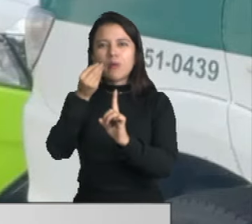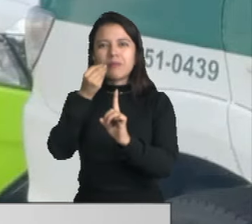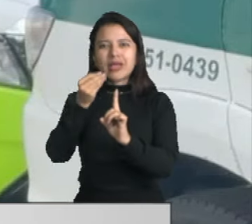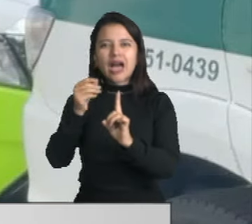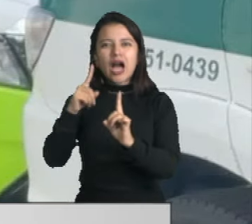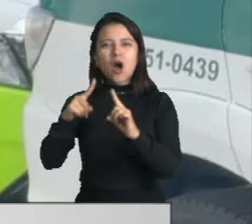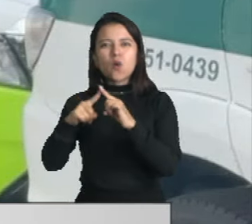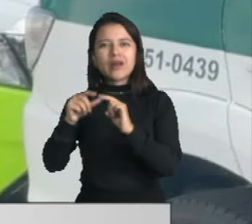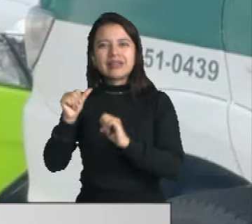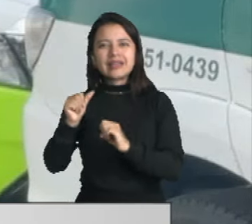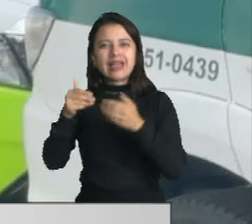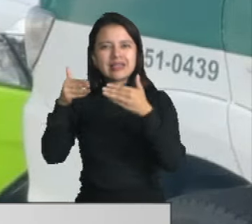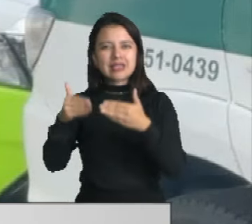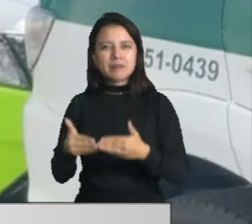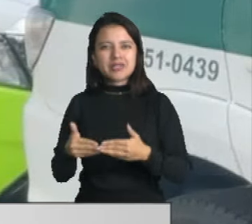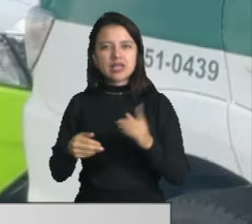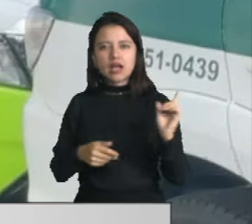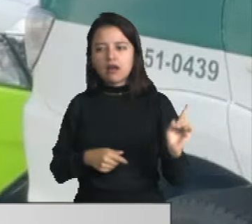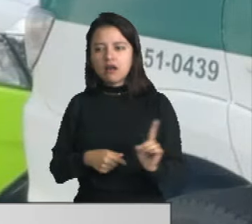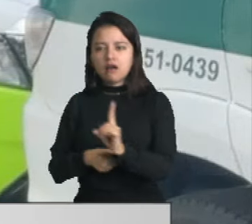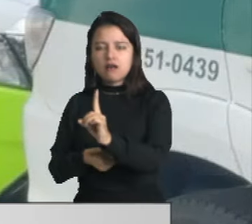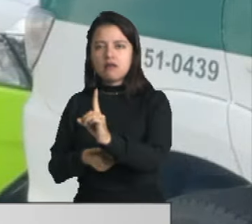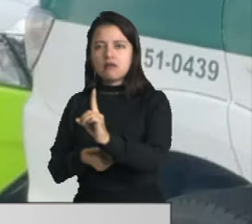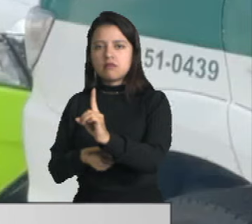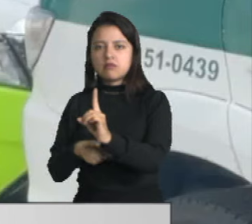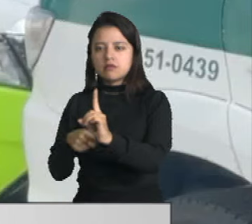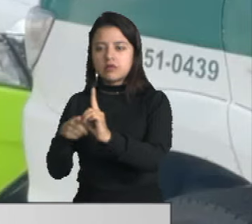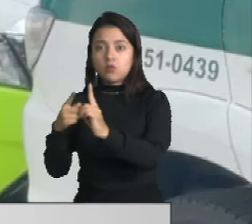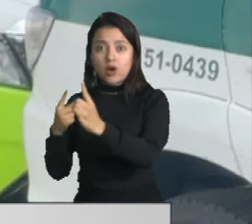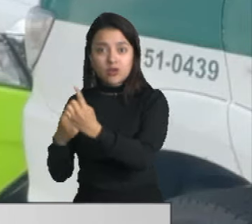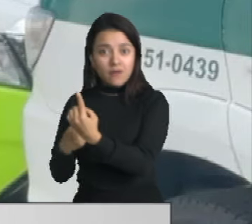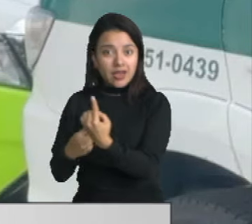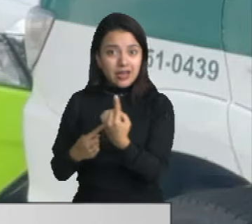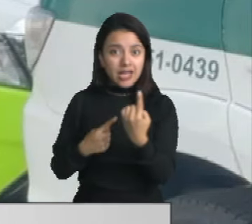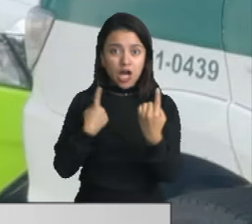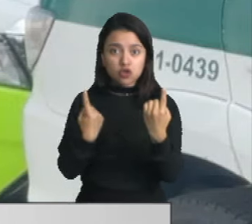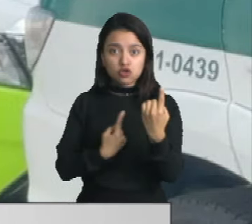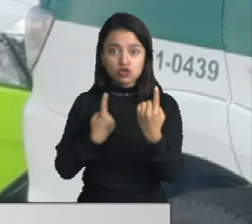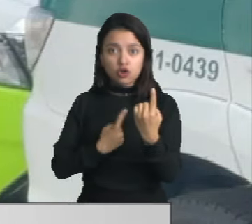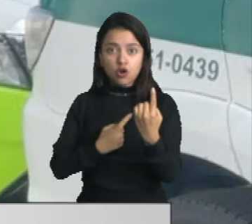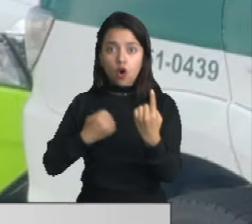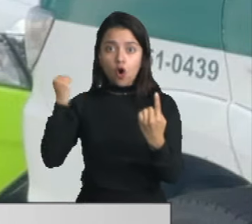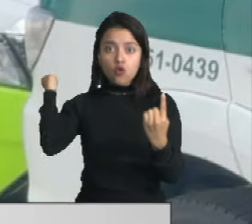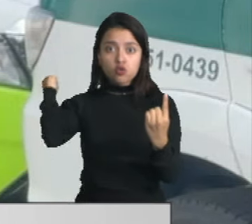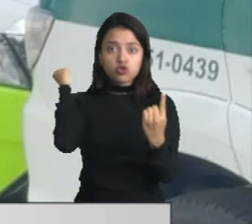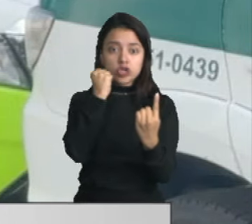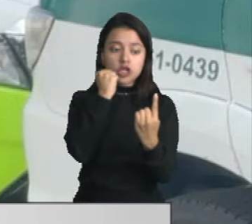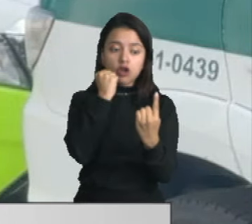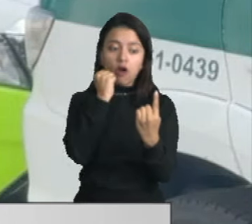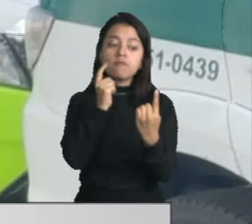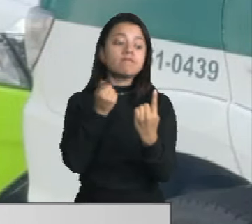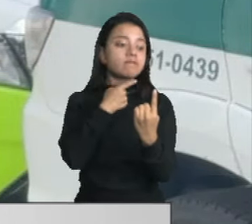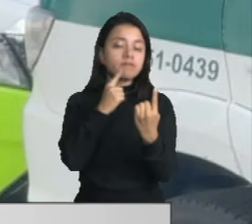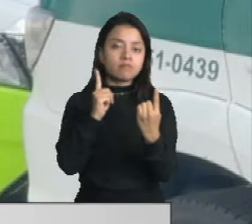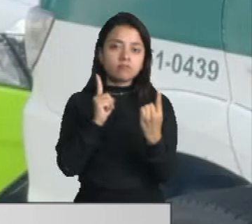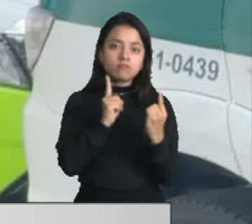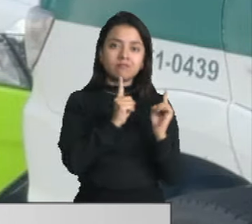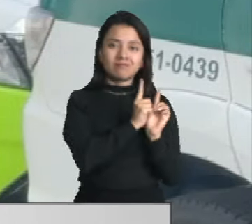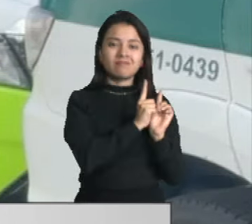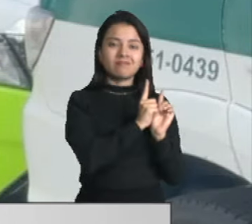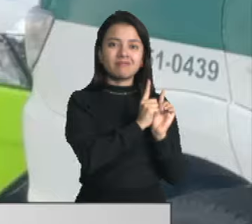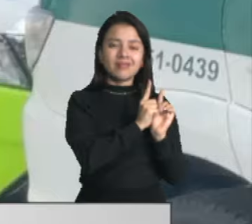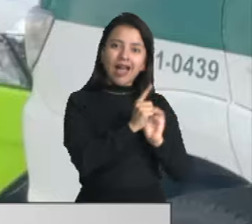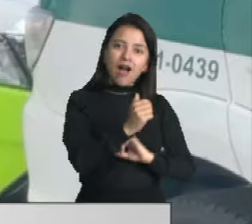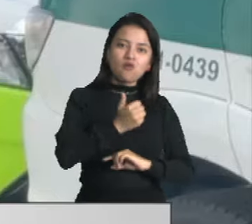discapacidad y, aprovechando la soledad del camino, lo amenazaba con un cuchillo para abusar de él. No obstante, con